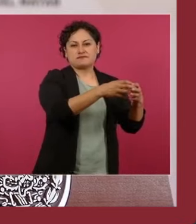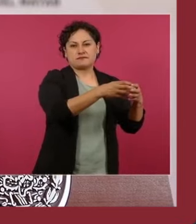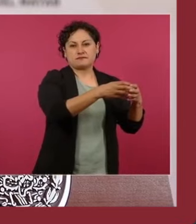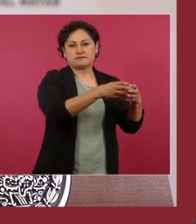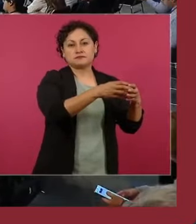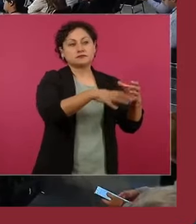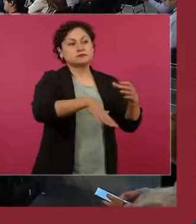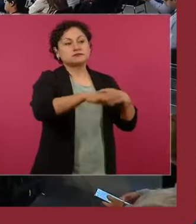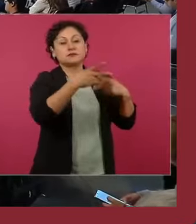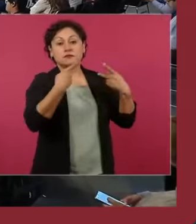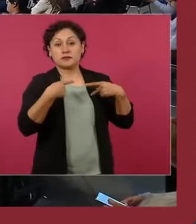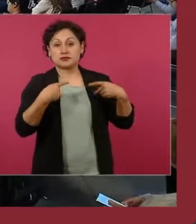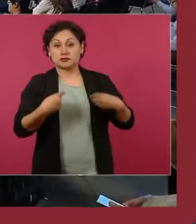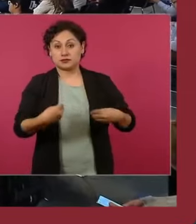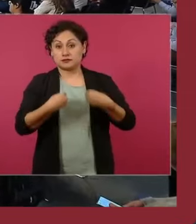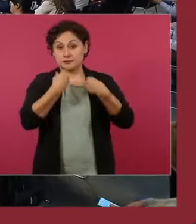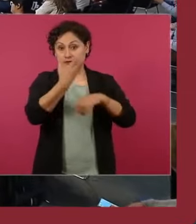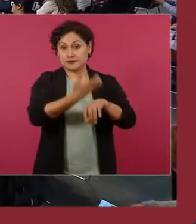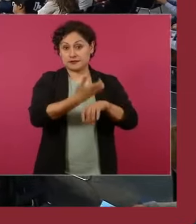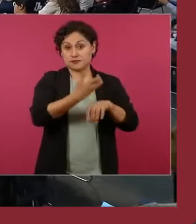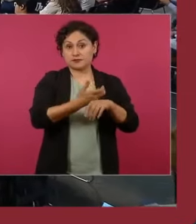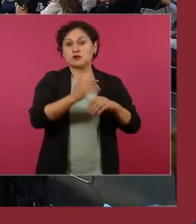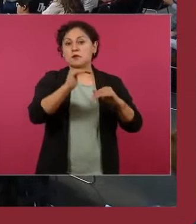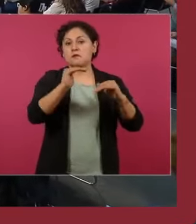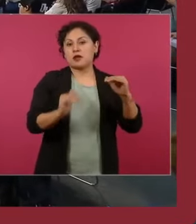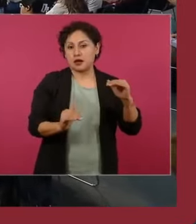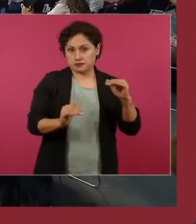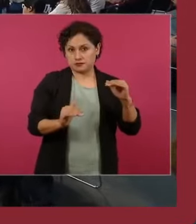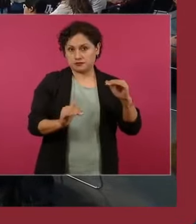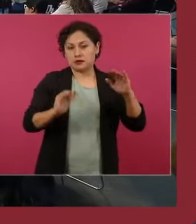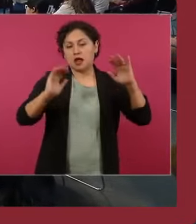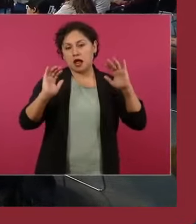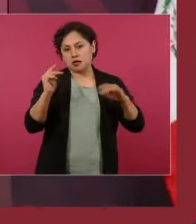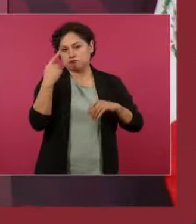Pero bueno, es un tipo de democracia.